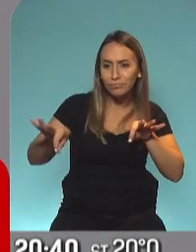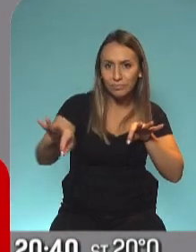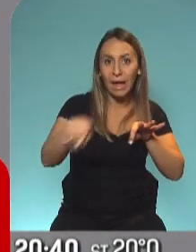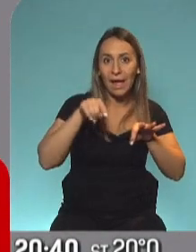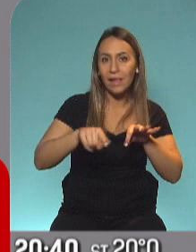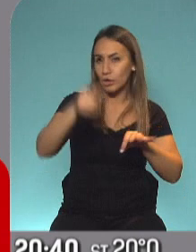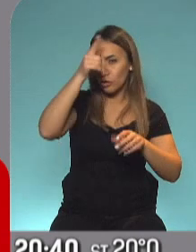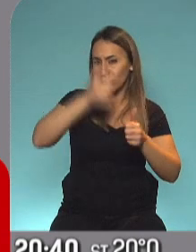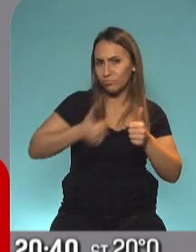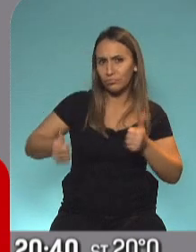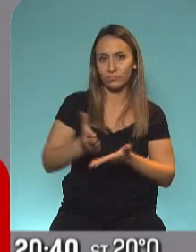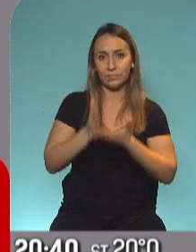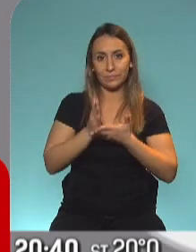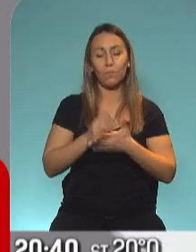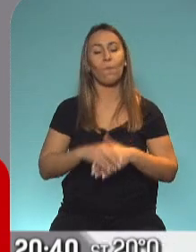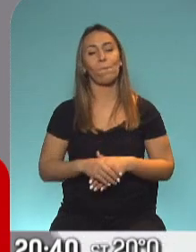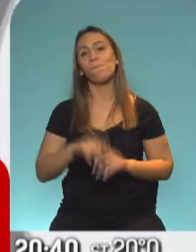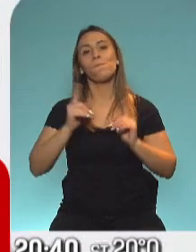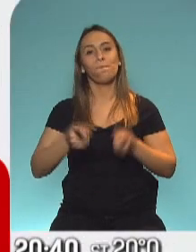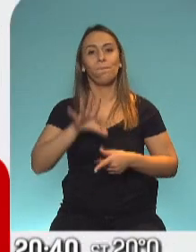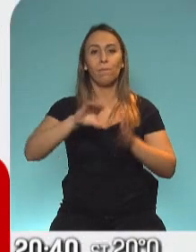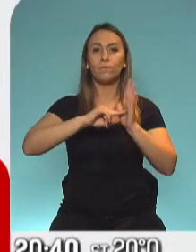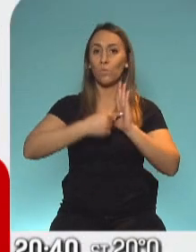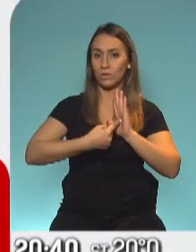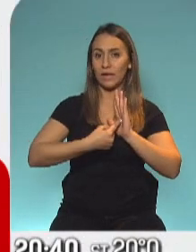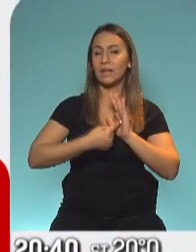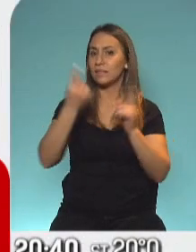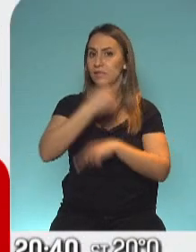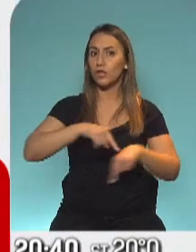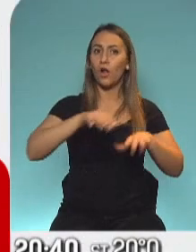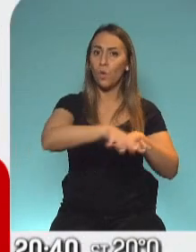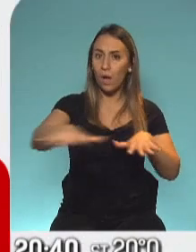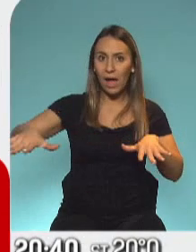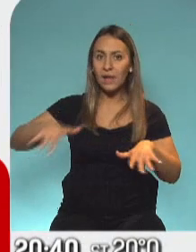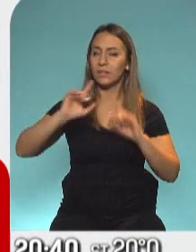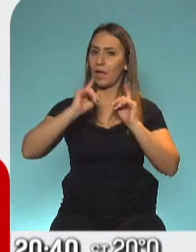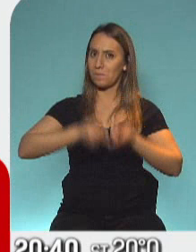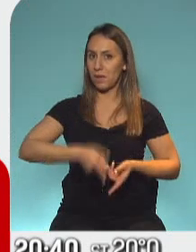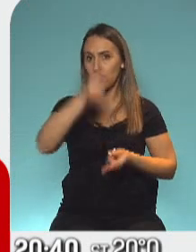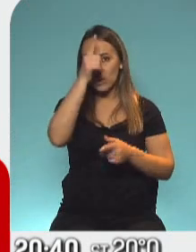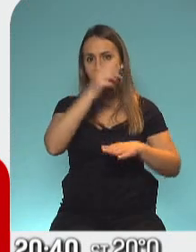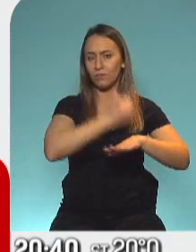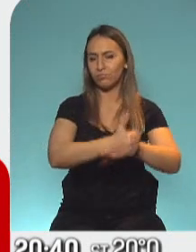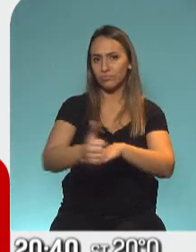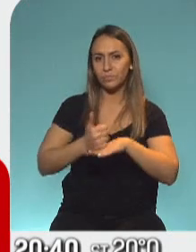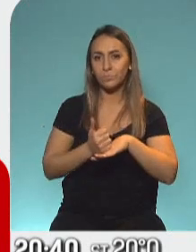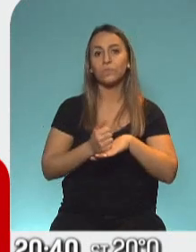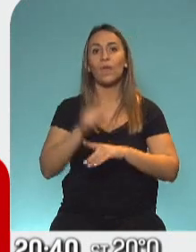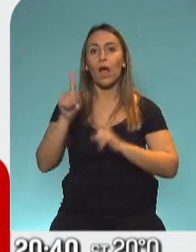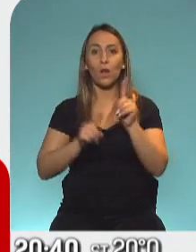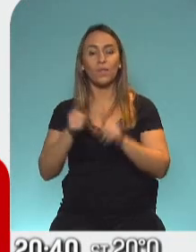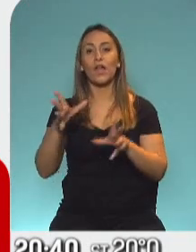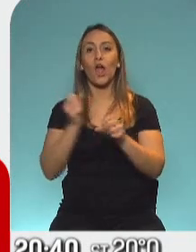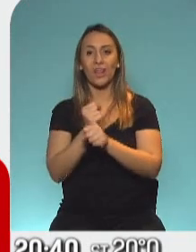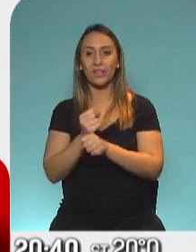Buenos Aires en la zona del Gran Buenos Aires, en distintas localidades del Gran Buenos Aires, básicamente también en lugares de transbordo de colectivos y en algunas